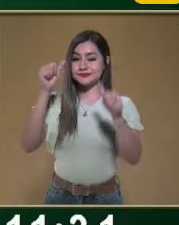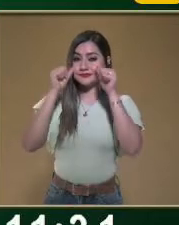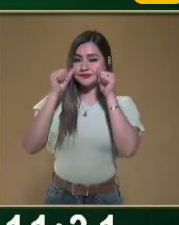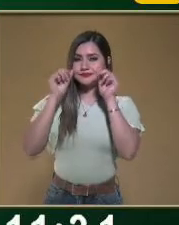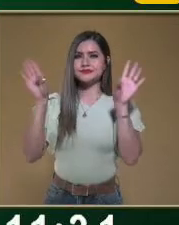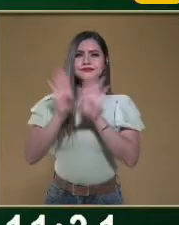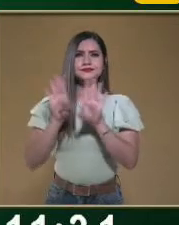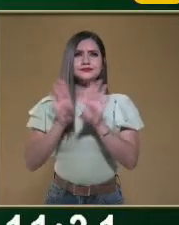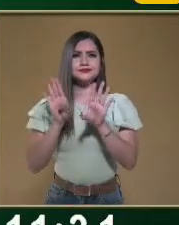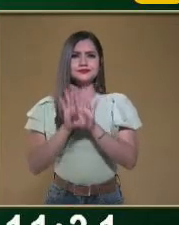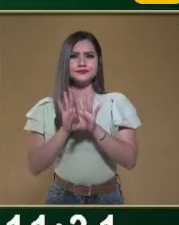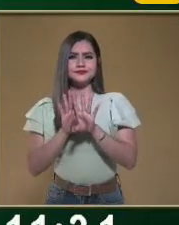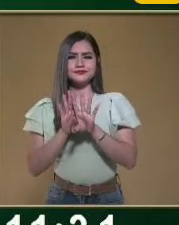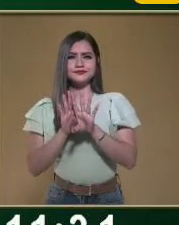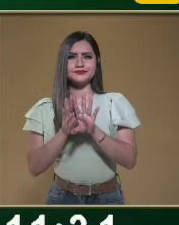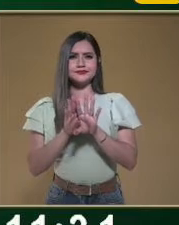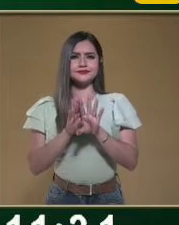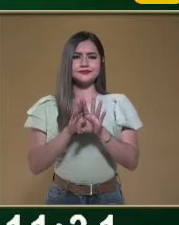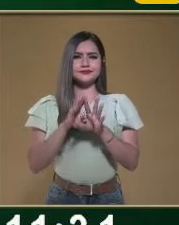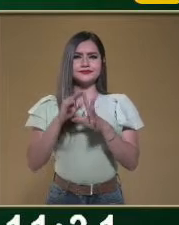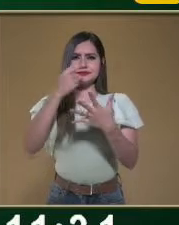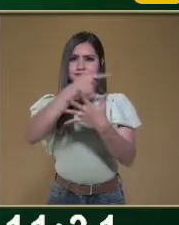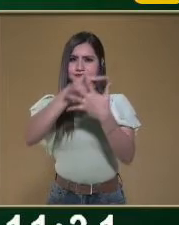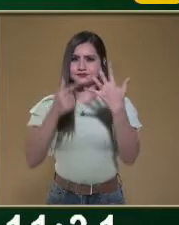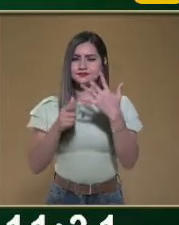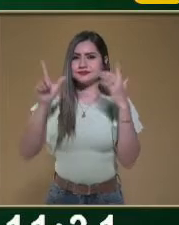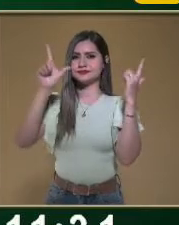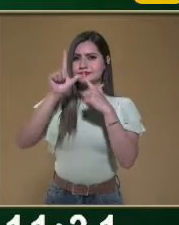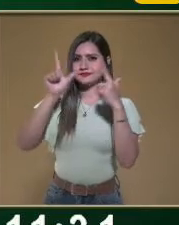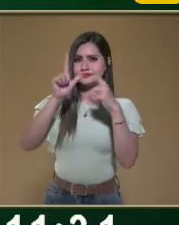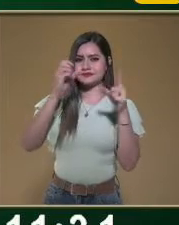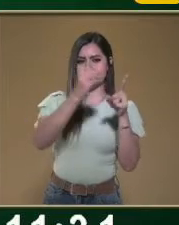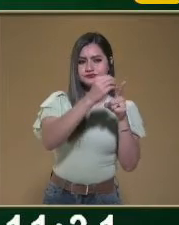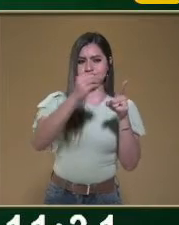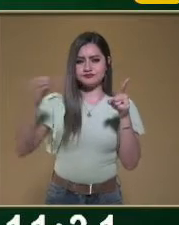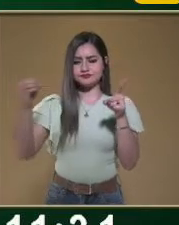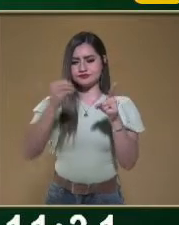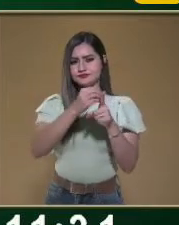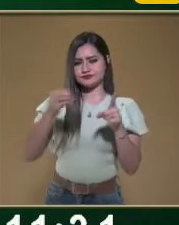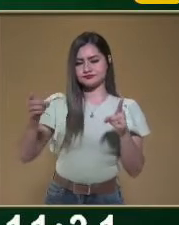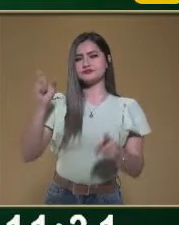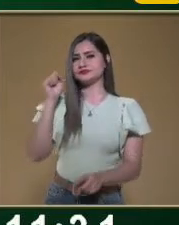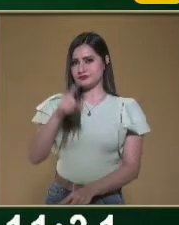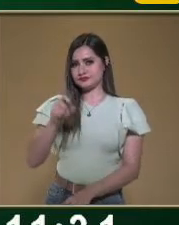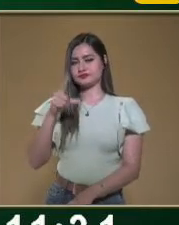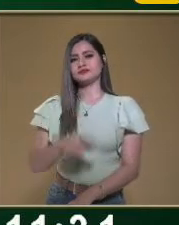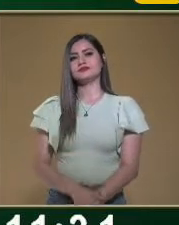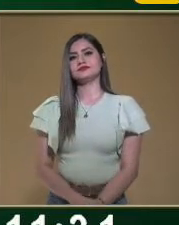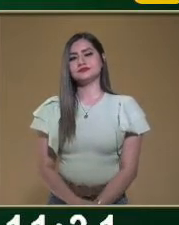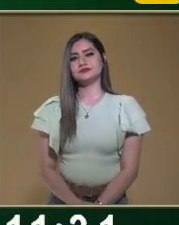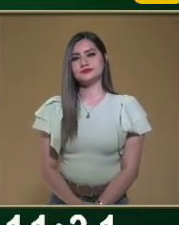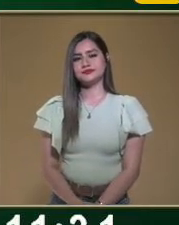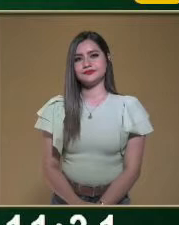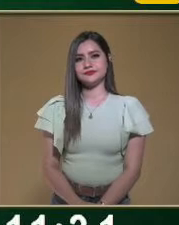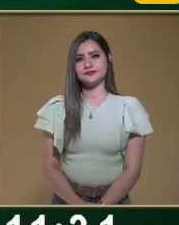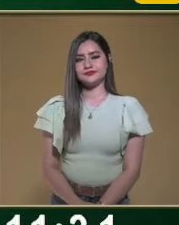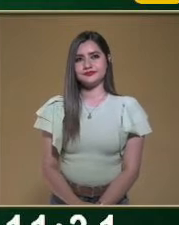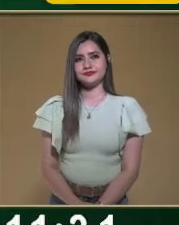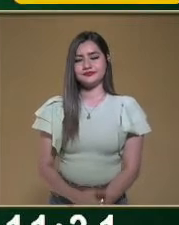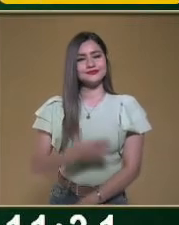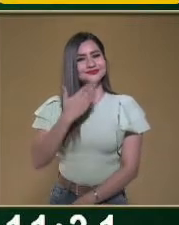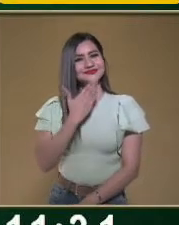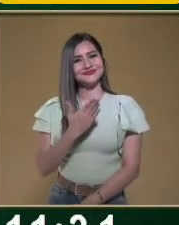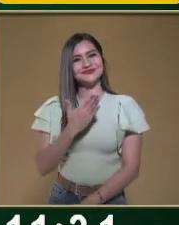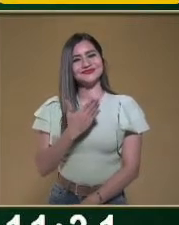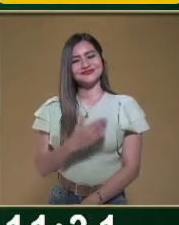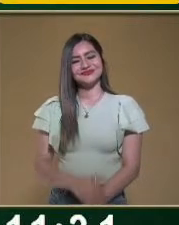combinando estas cinco letras, pues podemos formar tres palabras y seguramente hay otras más. Pero bueno, qué bueno que te